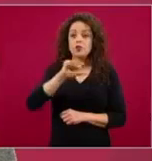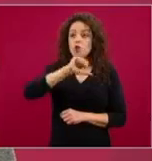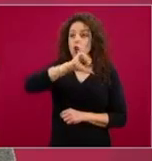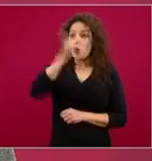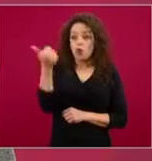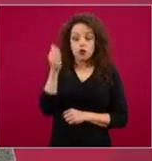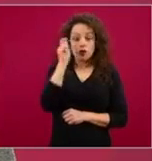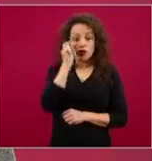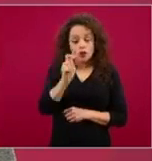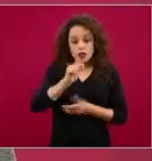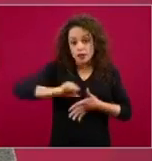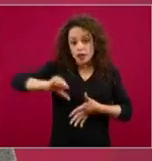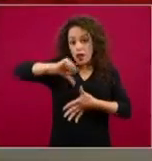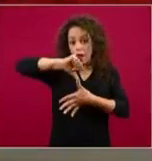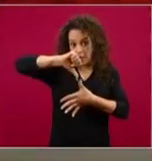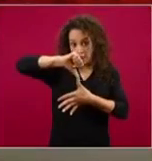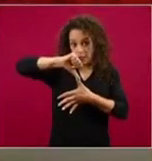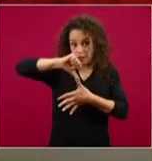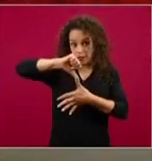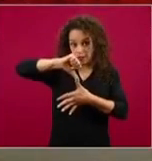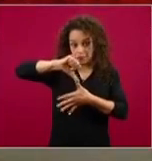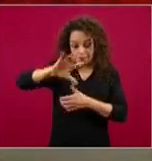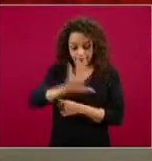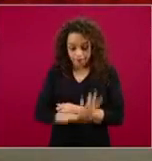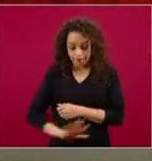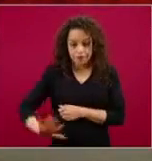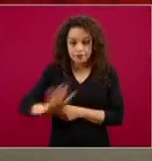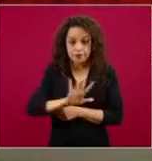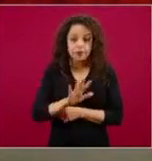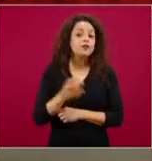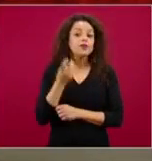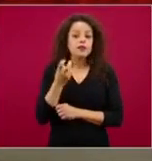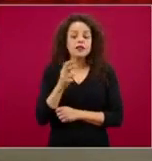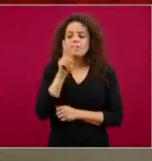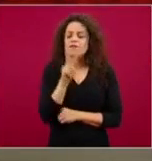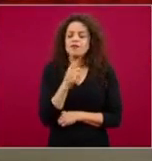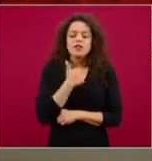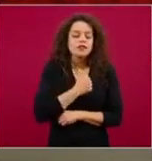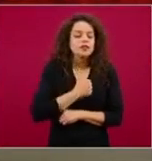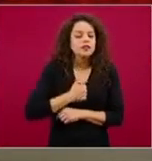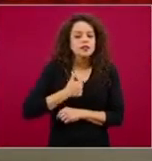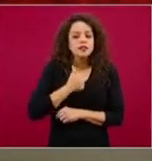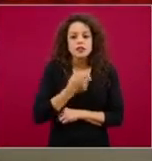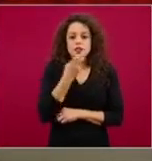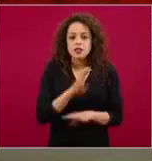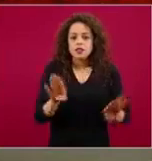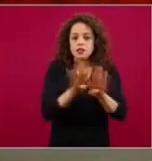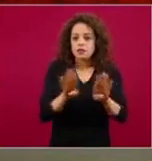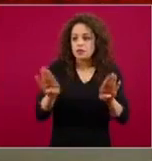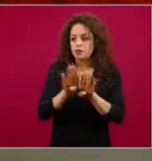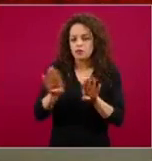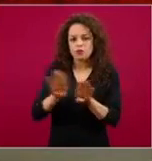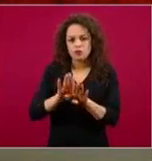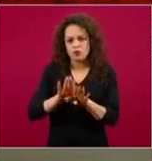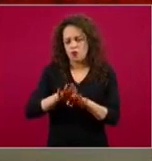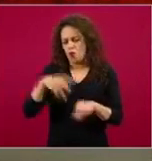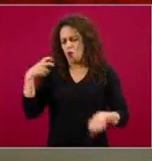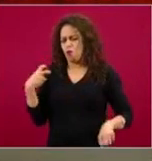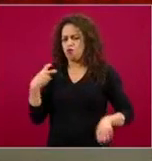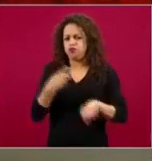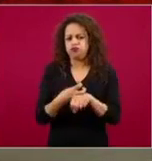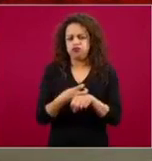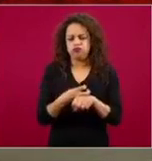de Latinoamérica, en donde desafortunadamente, por los confinamientos estrictos, se perdió esta